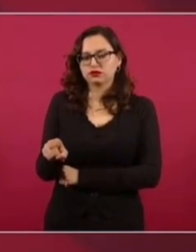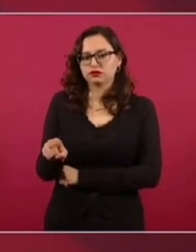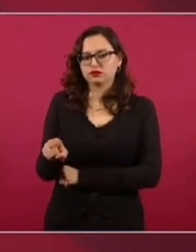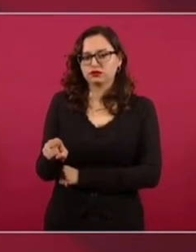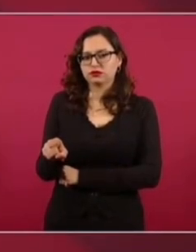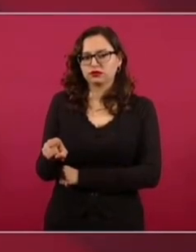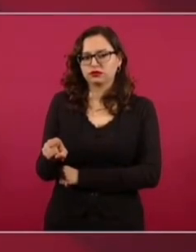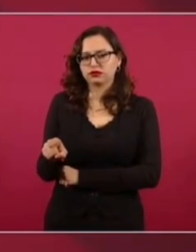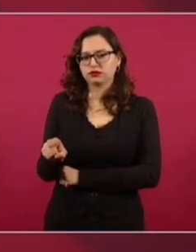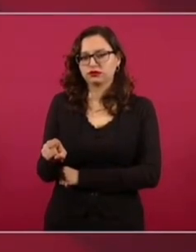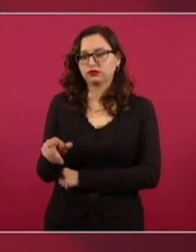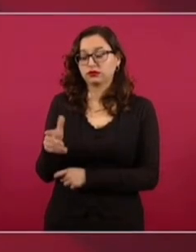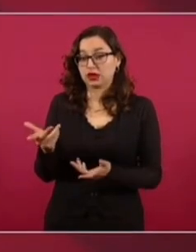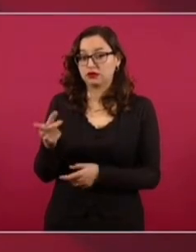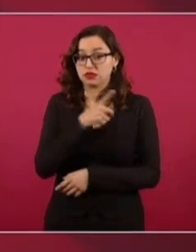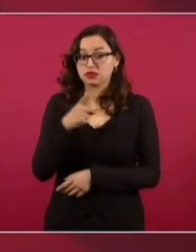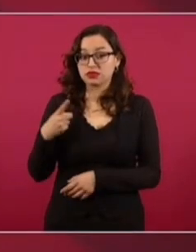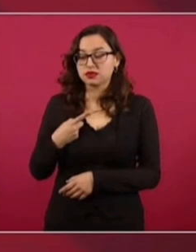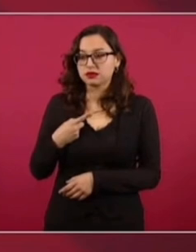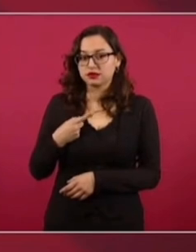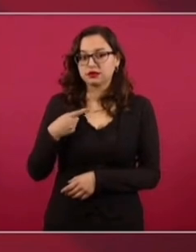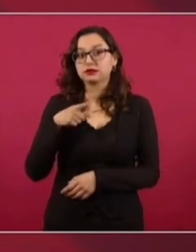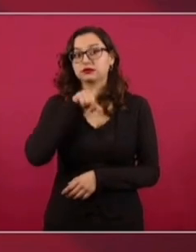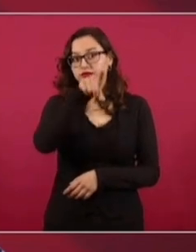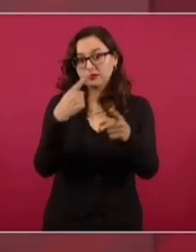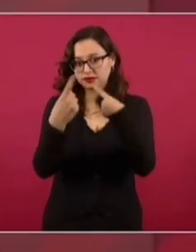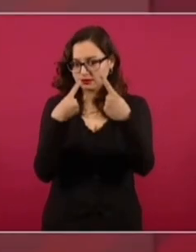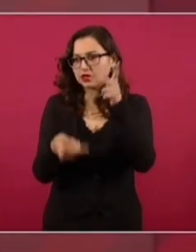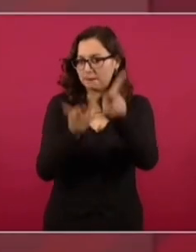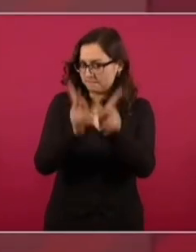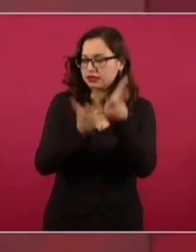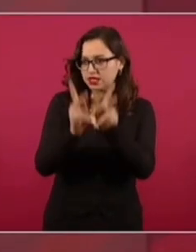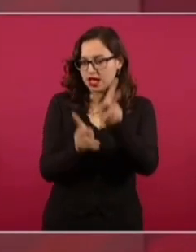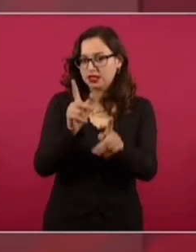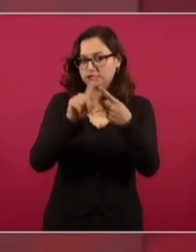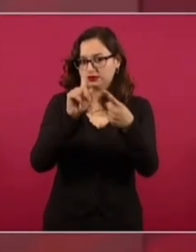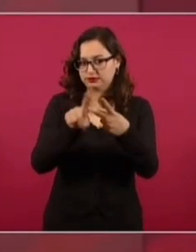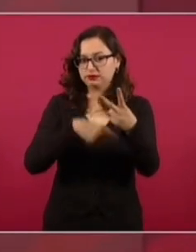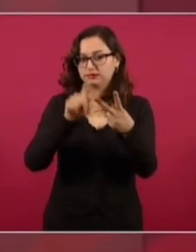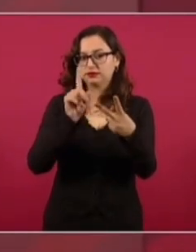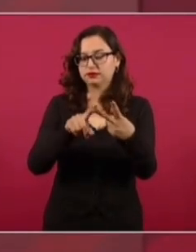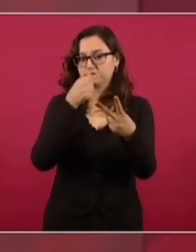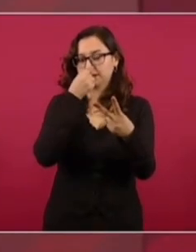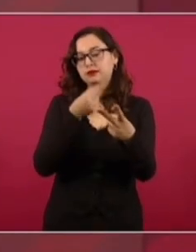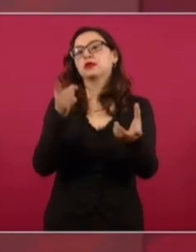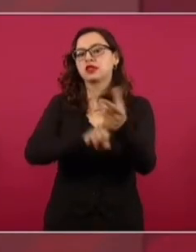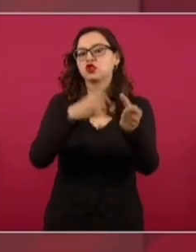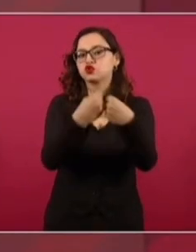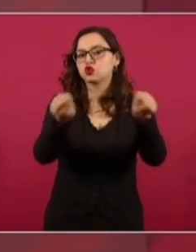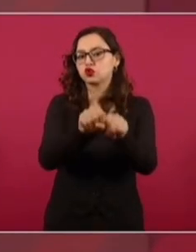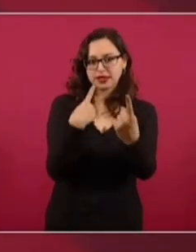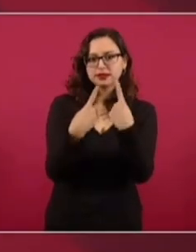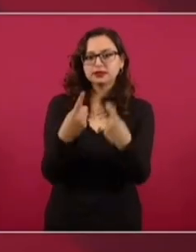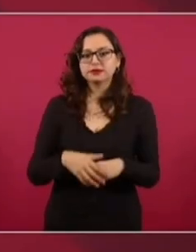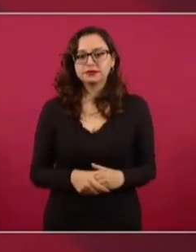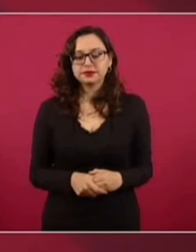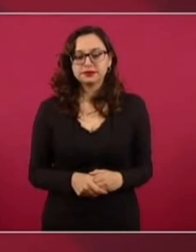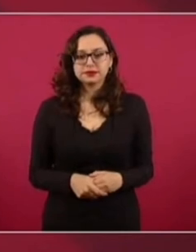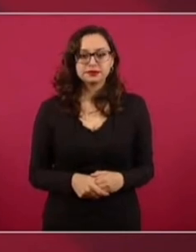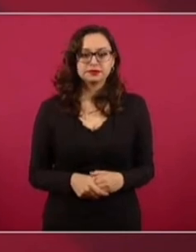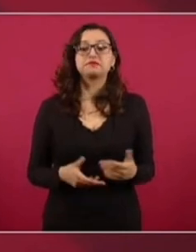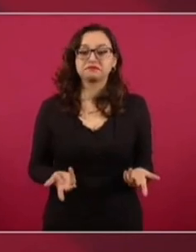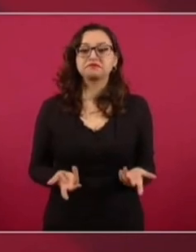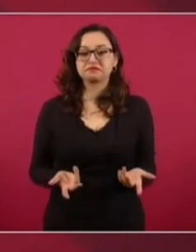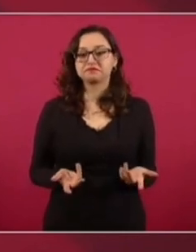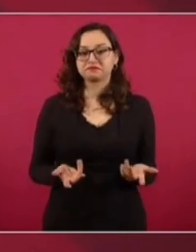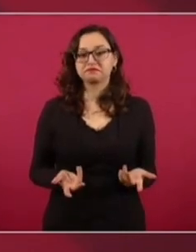se hablara no solo con la financiera, sino con los que avalan esos créditos. Y